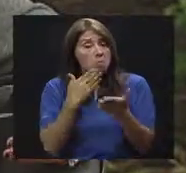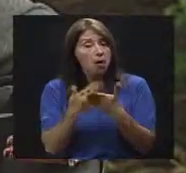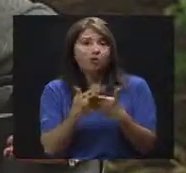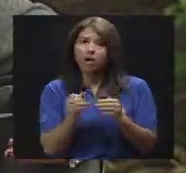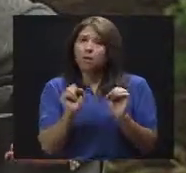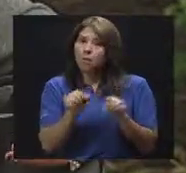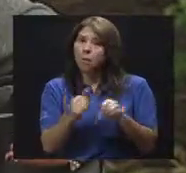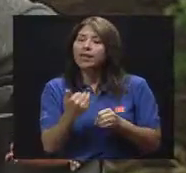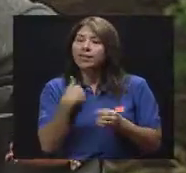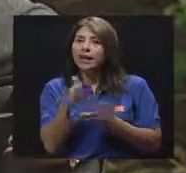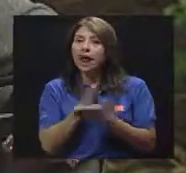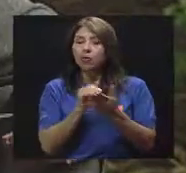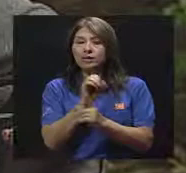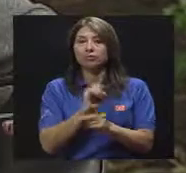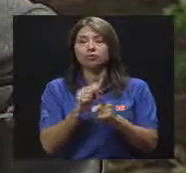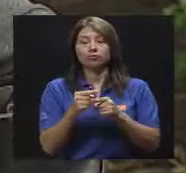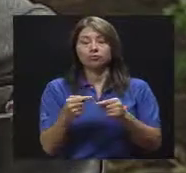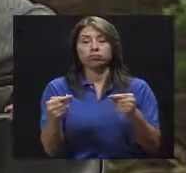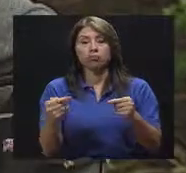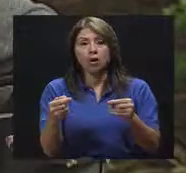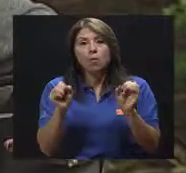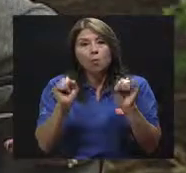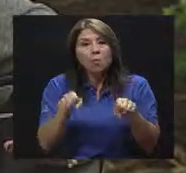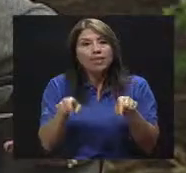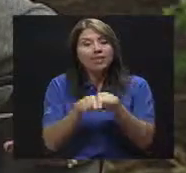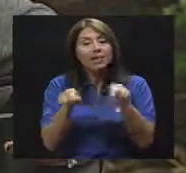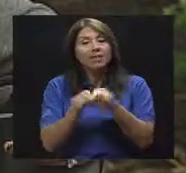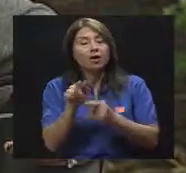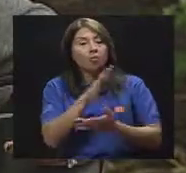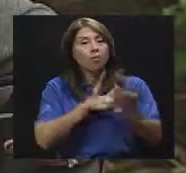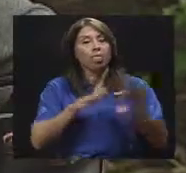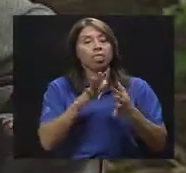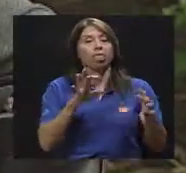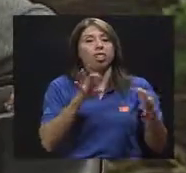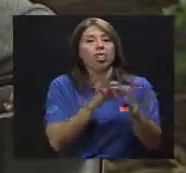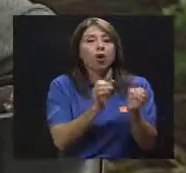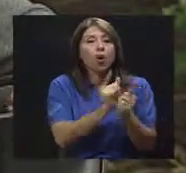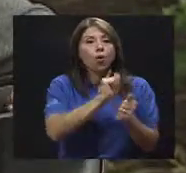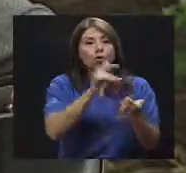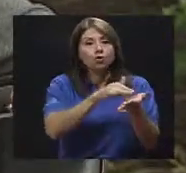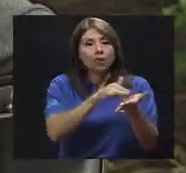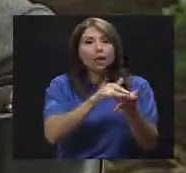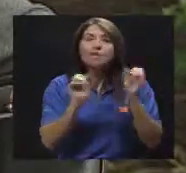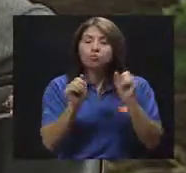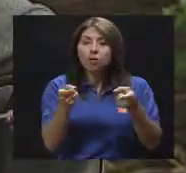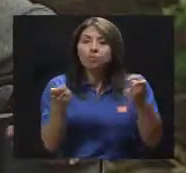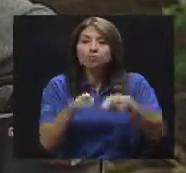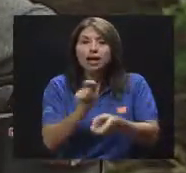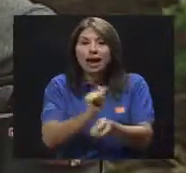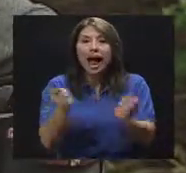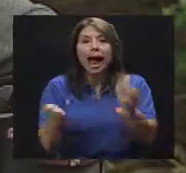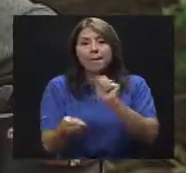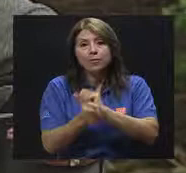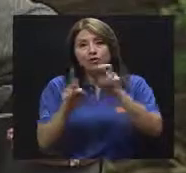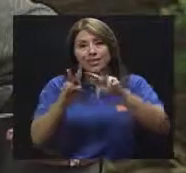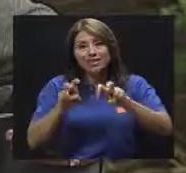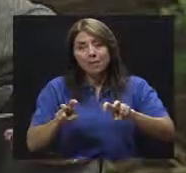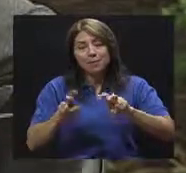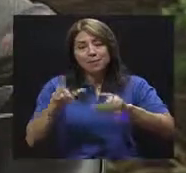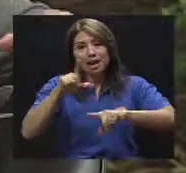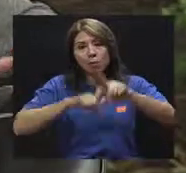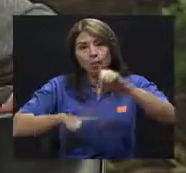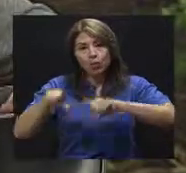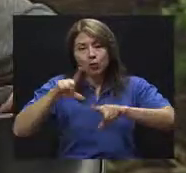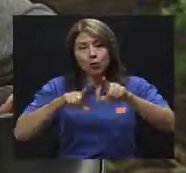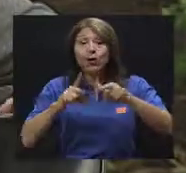decir, pueden tener reacciones adversas, me pueden interactuar con los otros medicamentos, pueden haber cambios en exámenes de laboratorio.